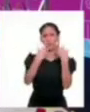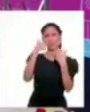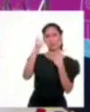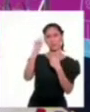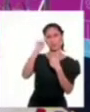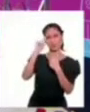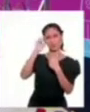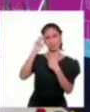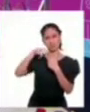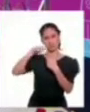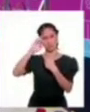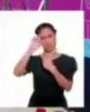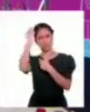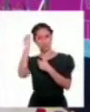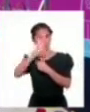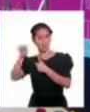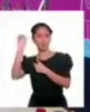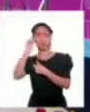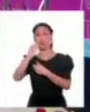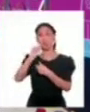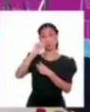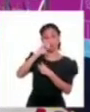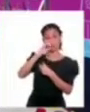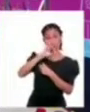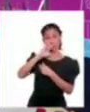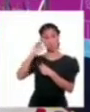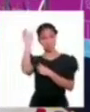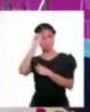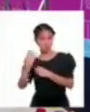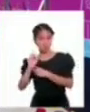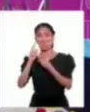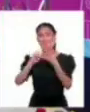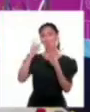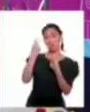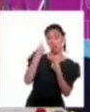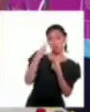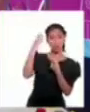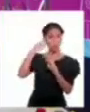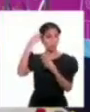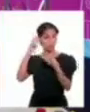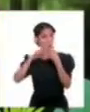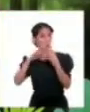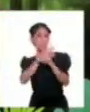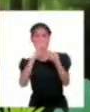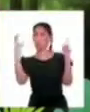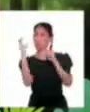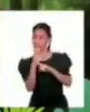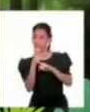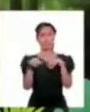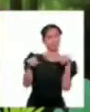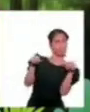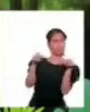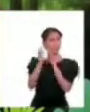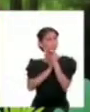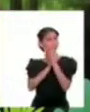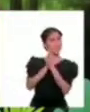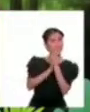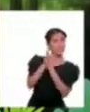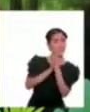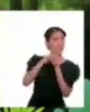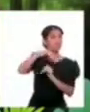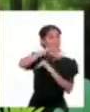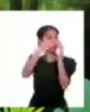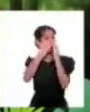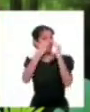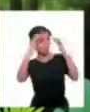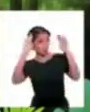sociales, económicos, políticos, civiles y culturales. ¡Claro! Todos los